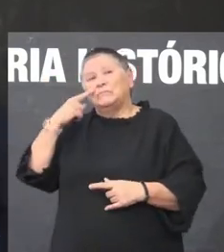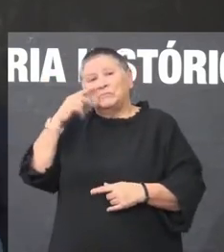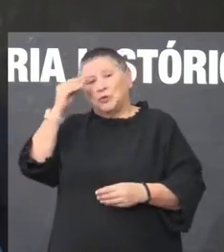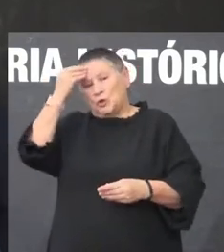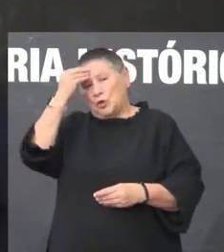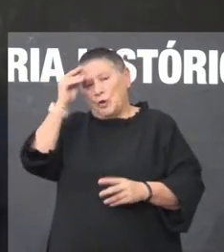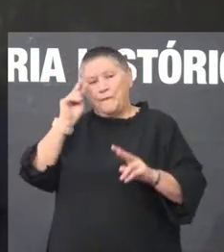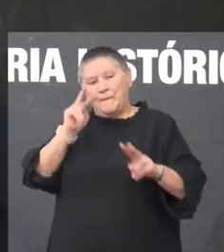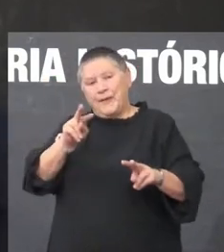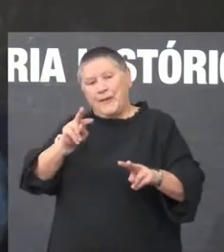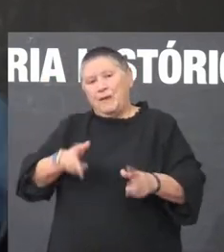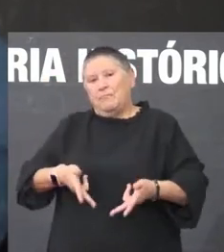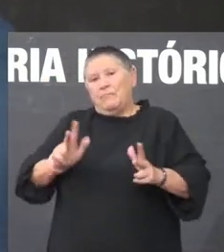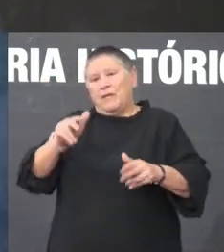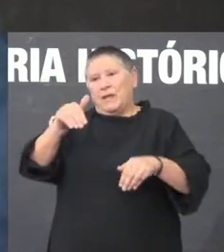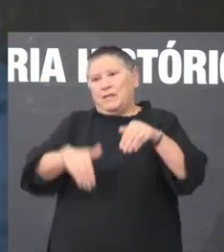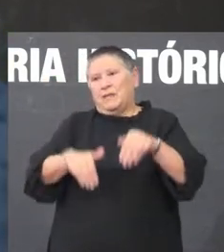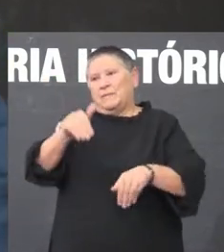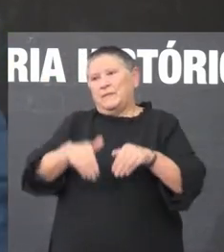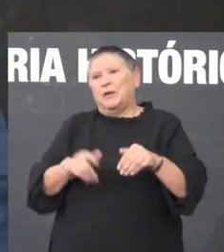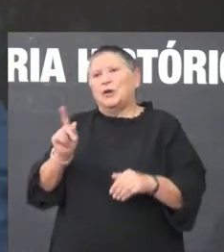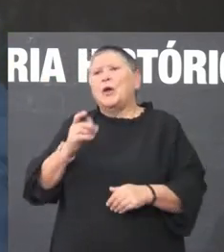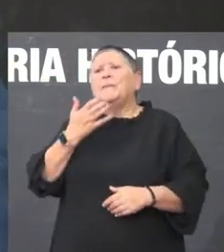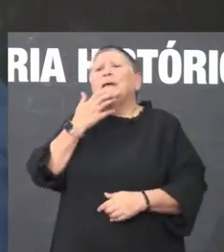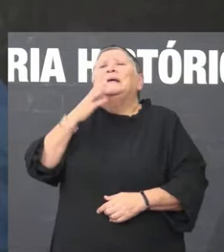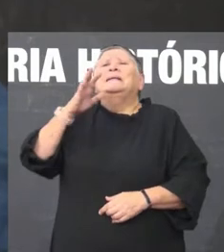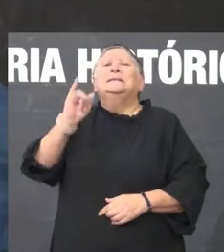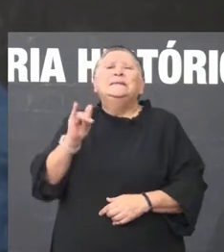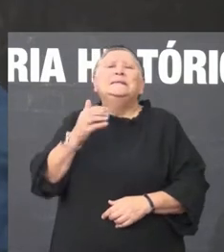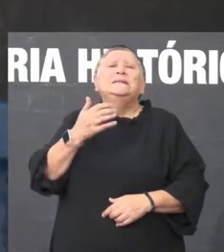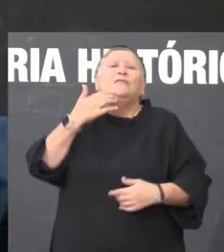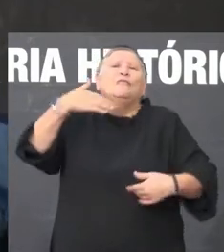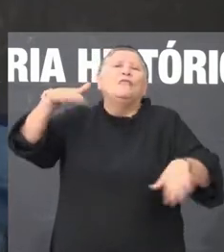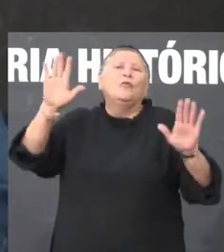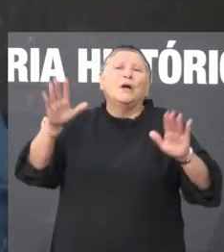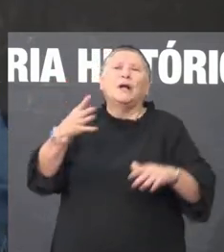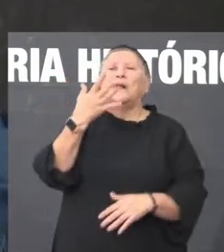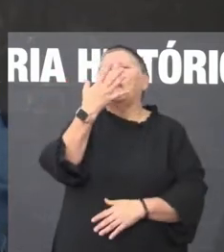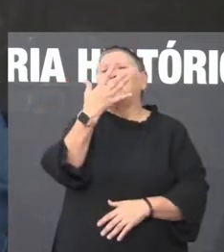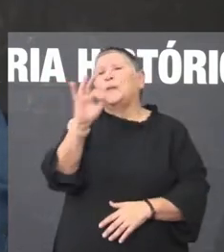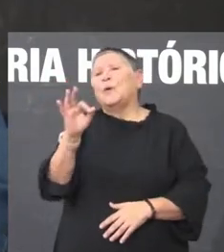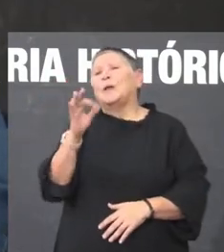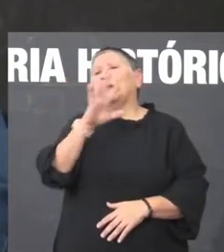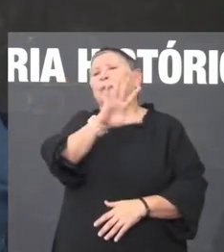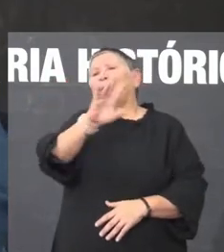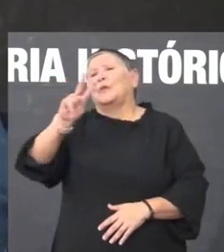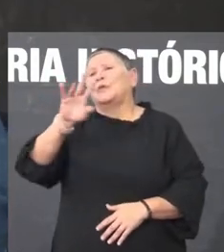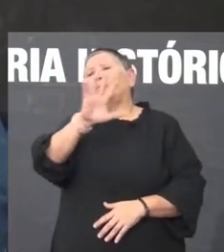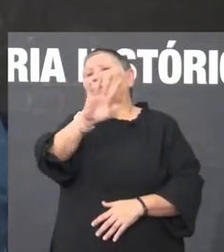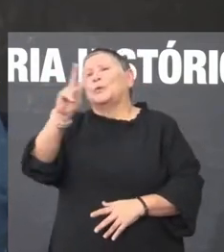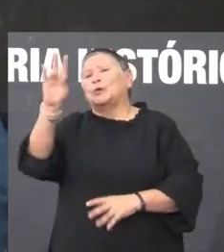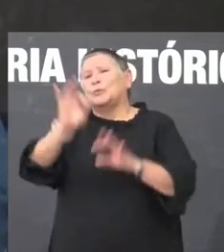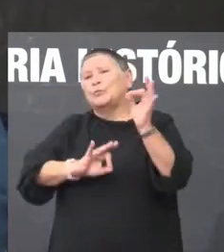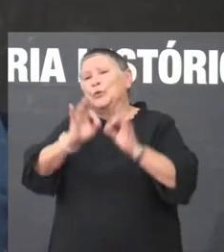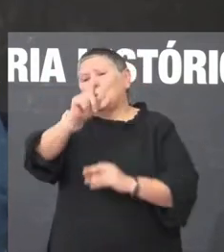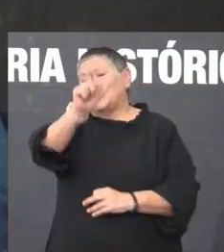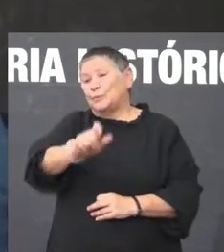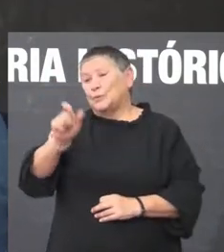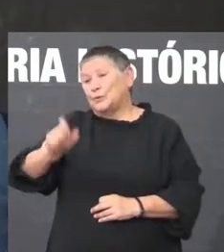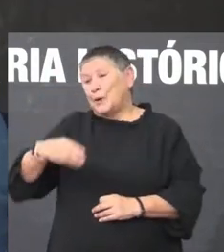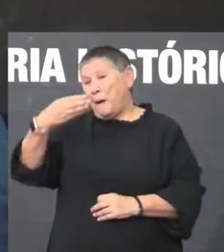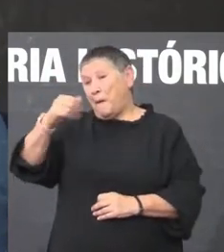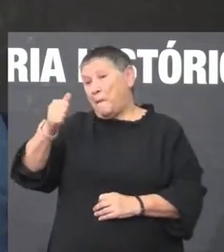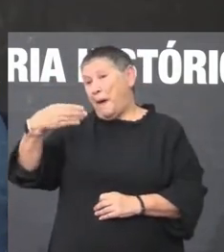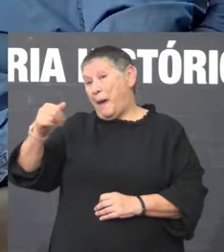en caso que hubiera un 52, un 53% de ciudadanos bávaros que optasen